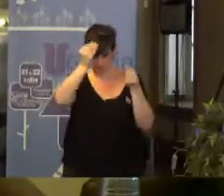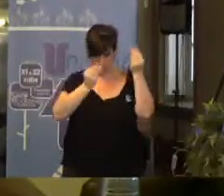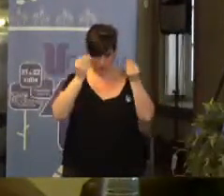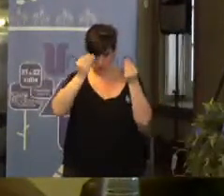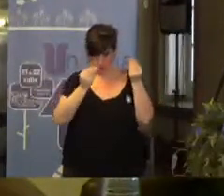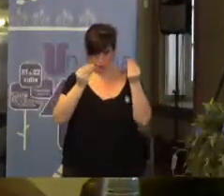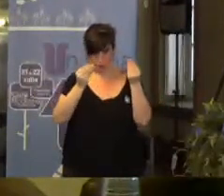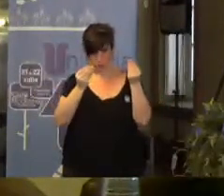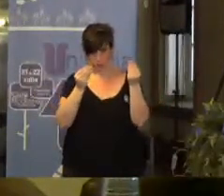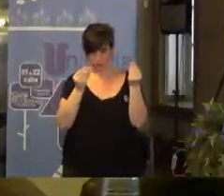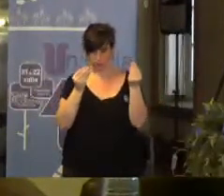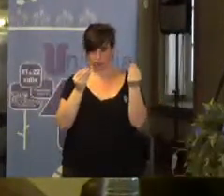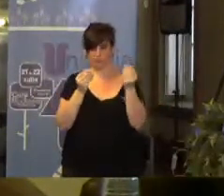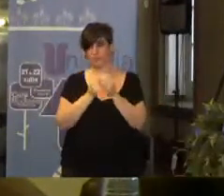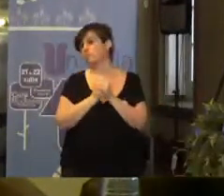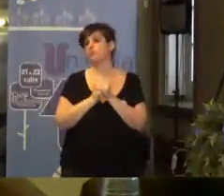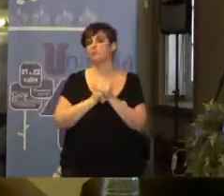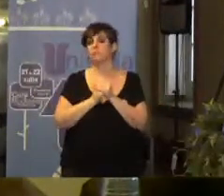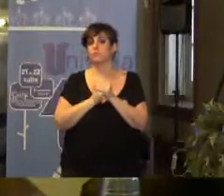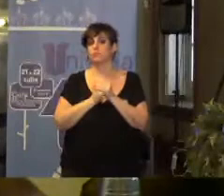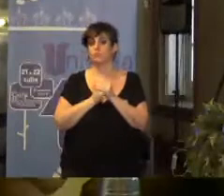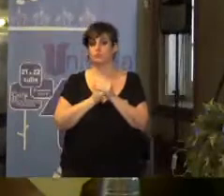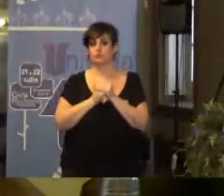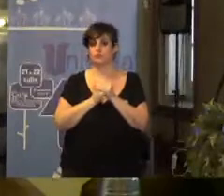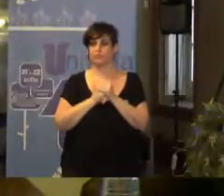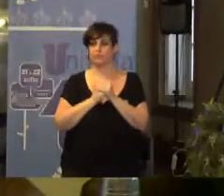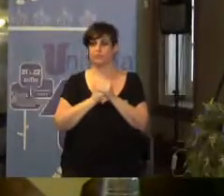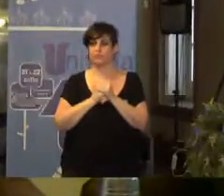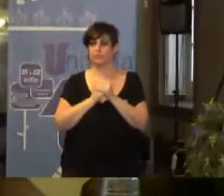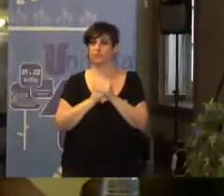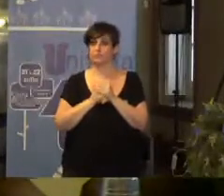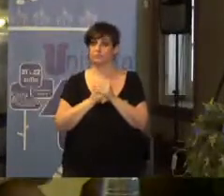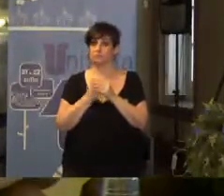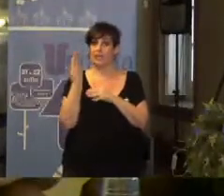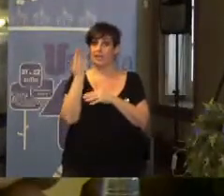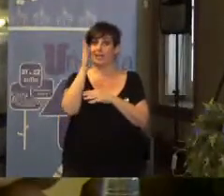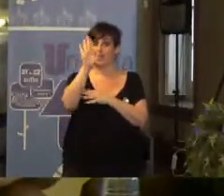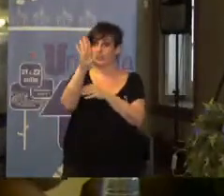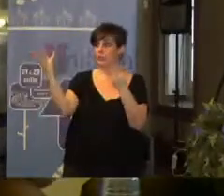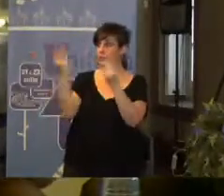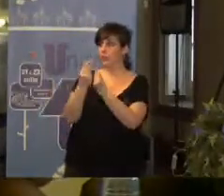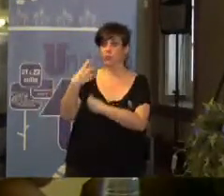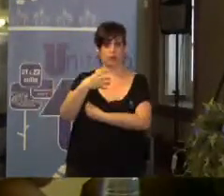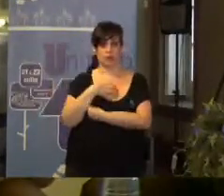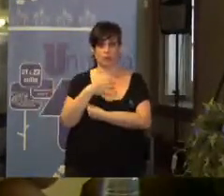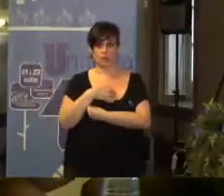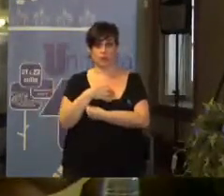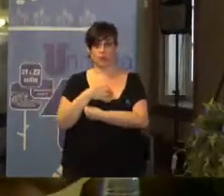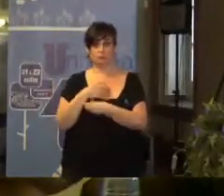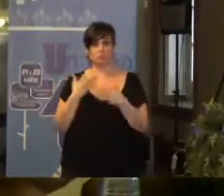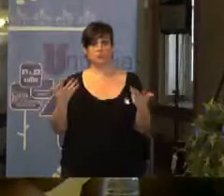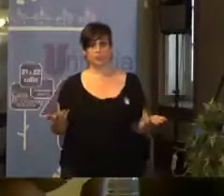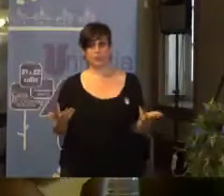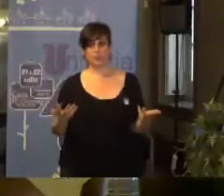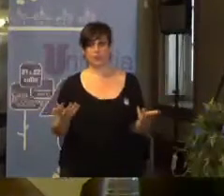a poder ir conxuntamente nunhas candidaturas, teremos que